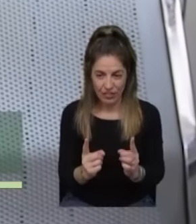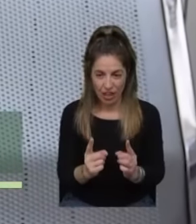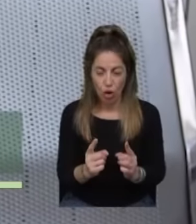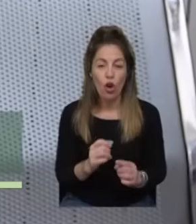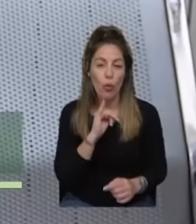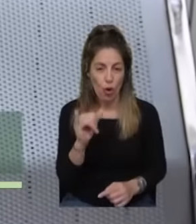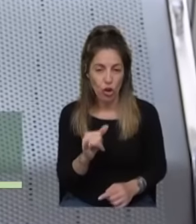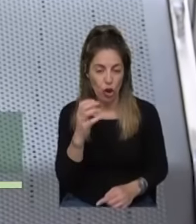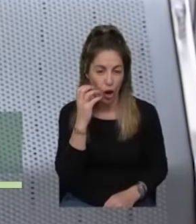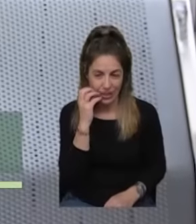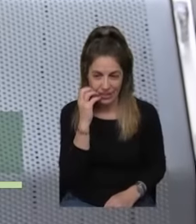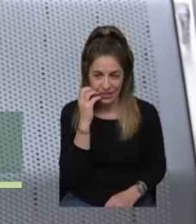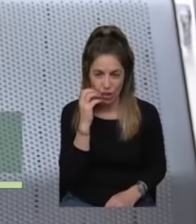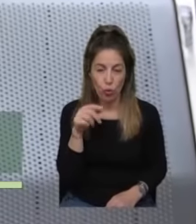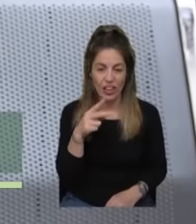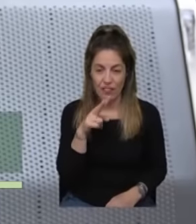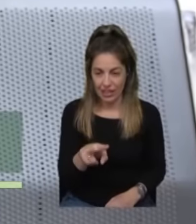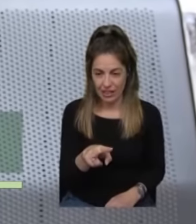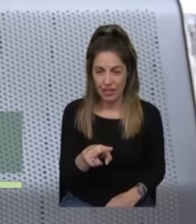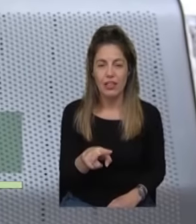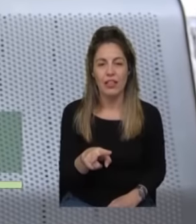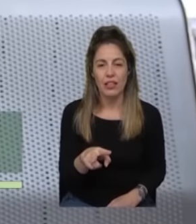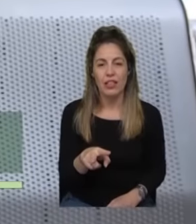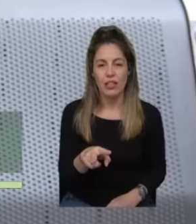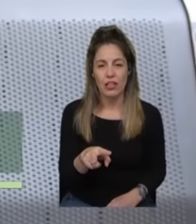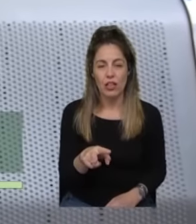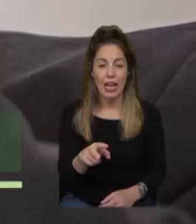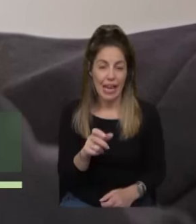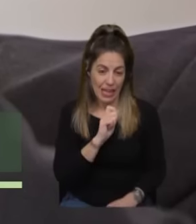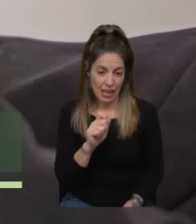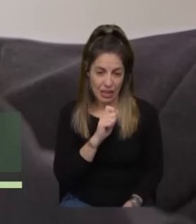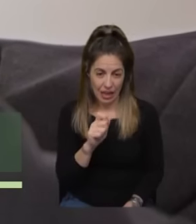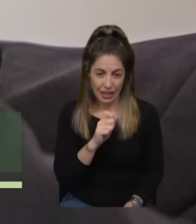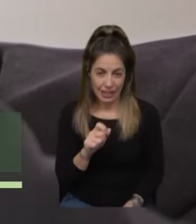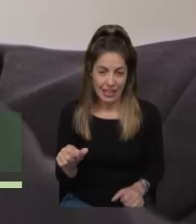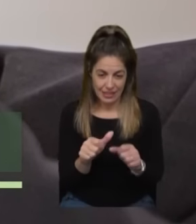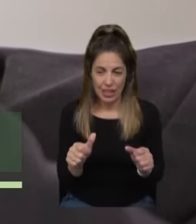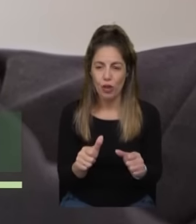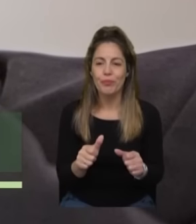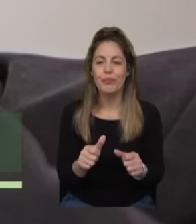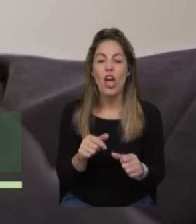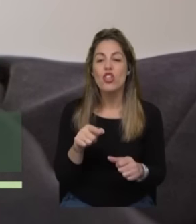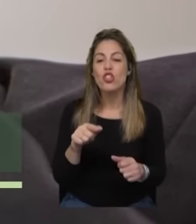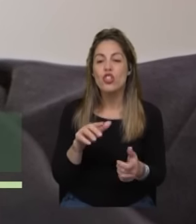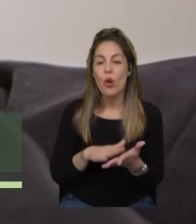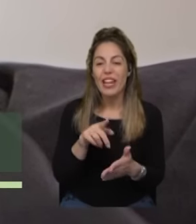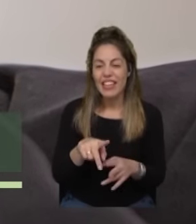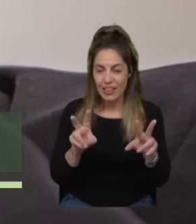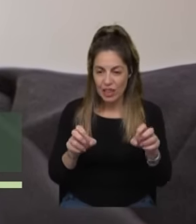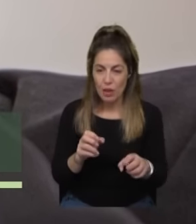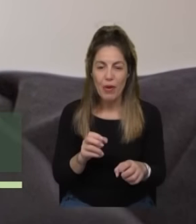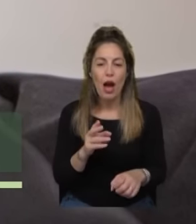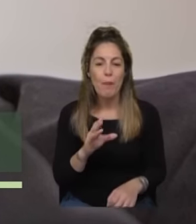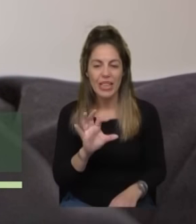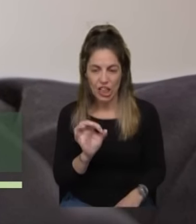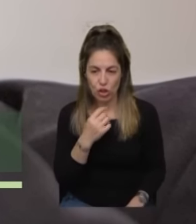reveló Astesiano, como ustedes veían allí, con el portal Crónicas del Este. Sobre este punto, Prieto expresó